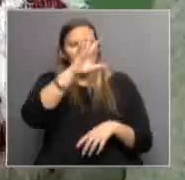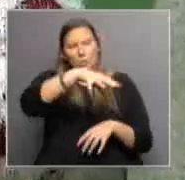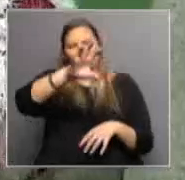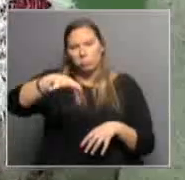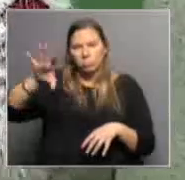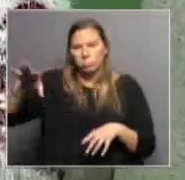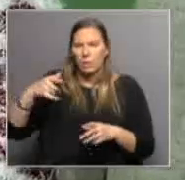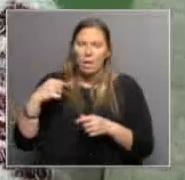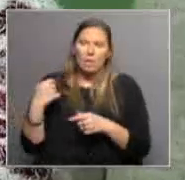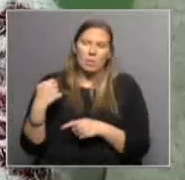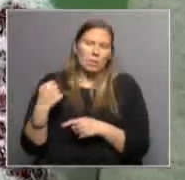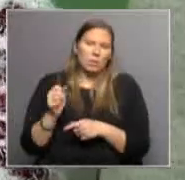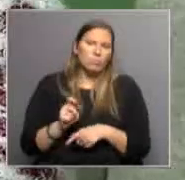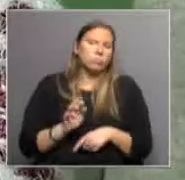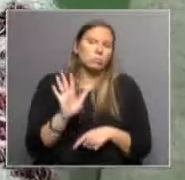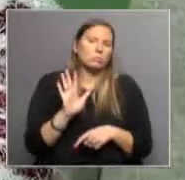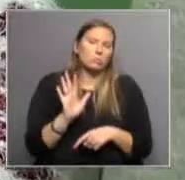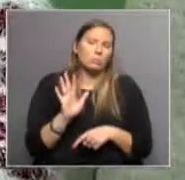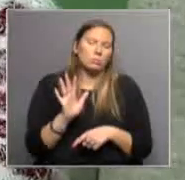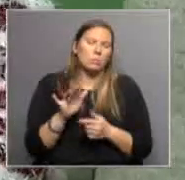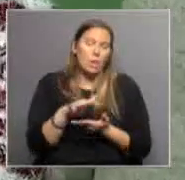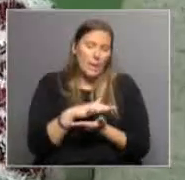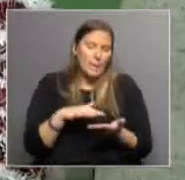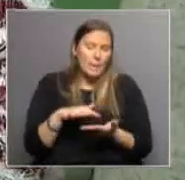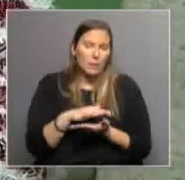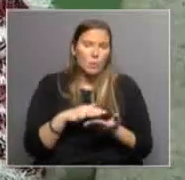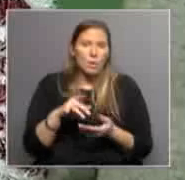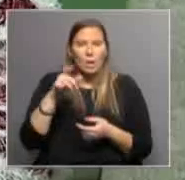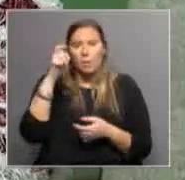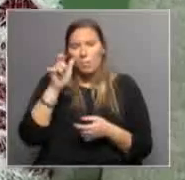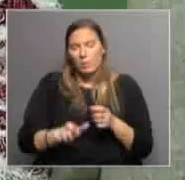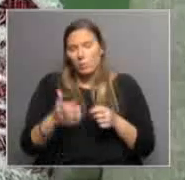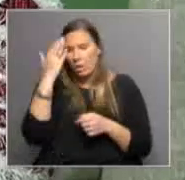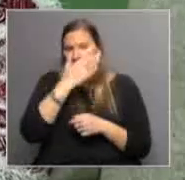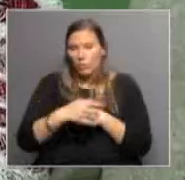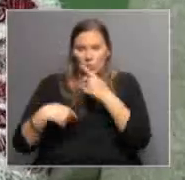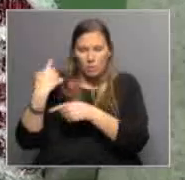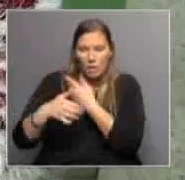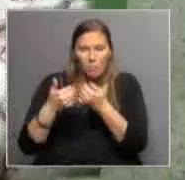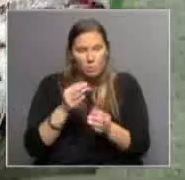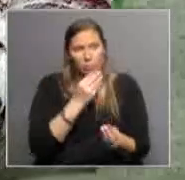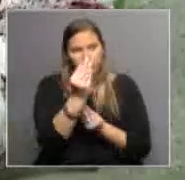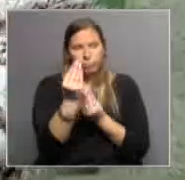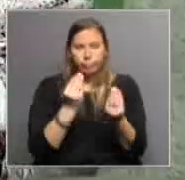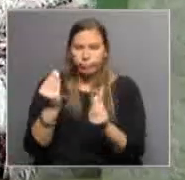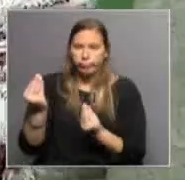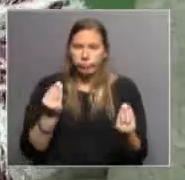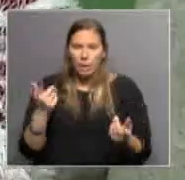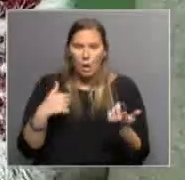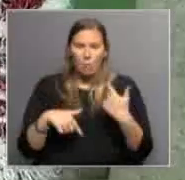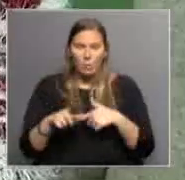como tradicionalmente espacios donde la población afrodescendiente se insertó. Pero realmente, desde el punto de